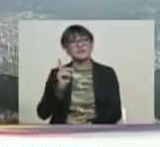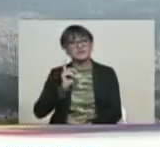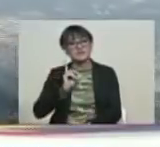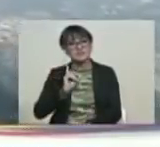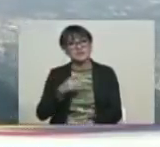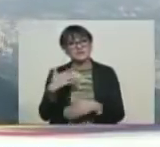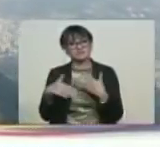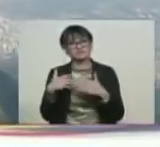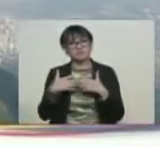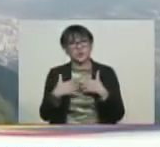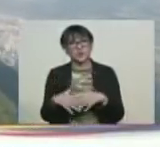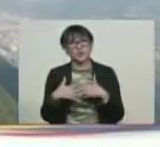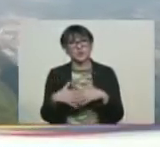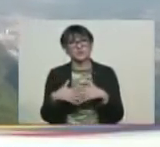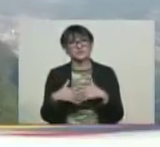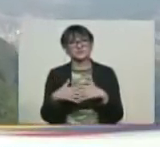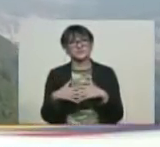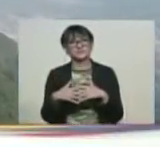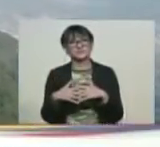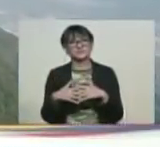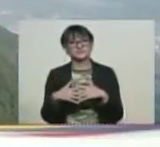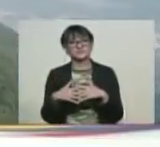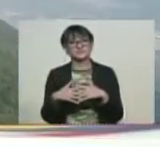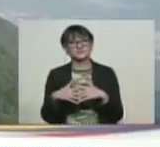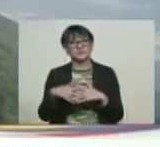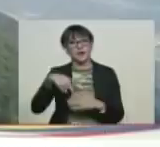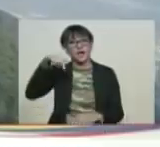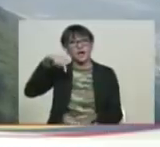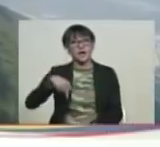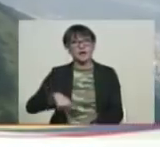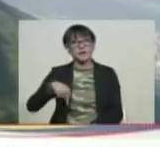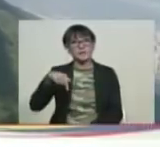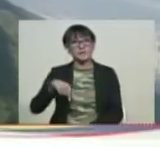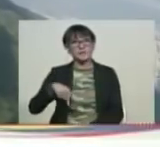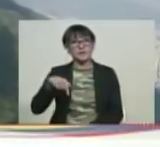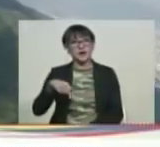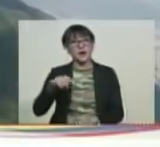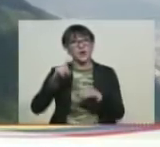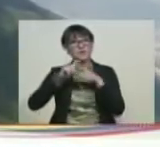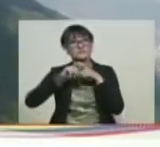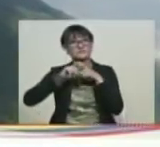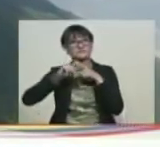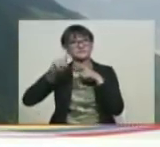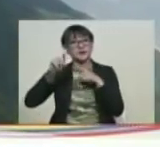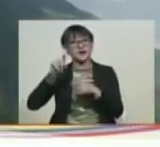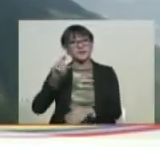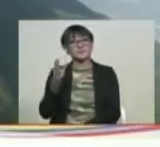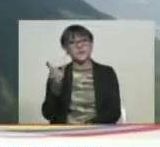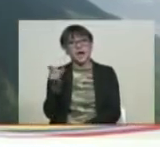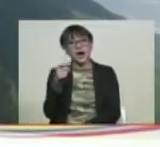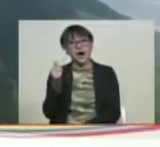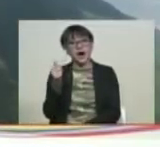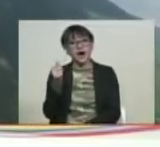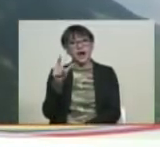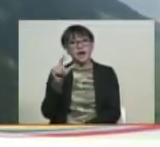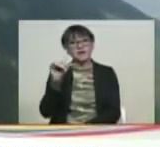región productiva. Allá abajo, ahí en el Galipán, bueno,